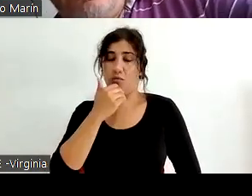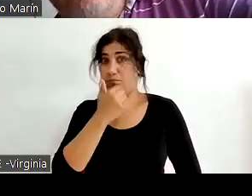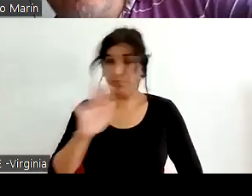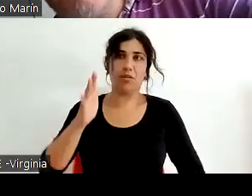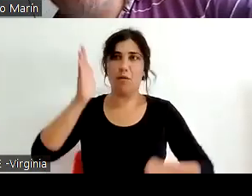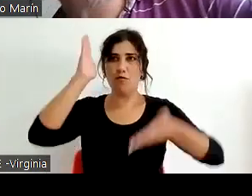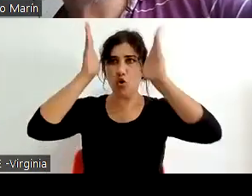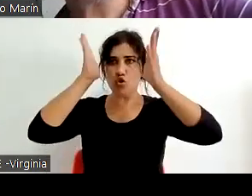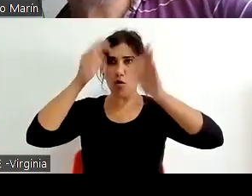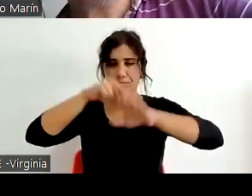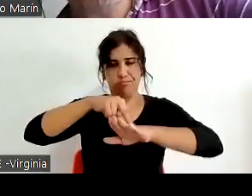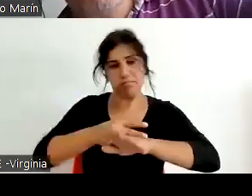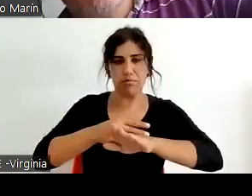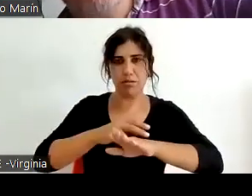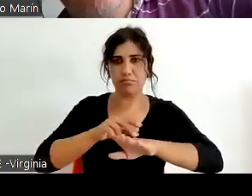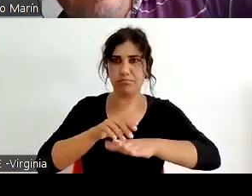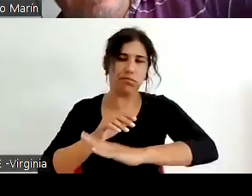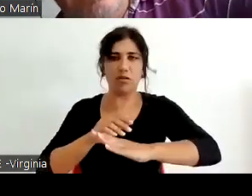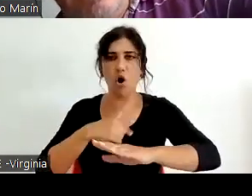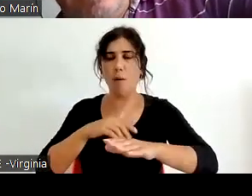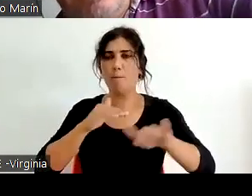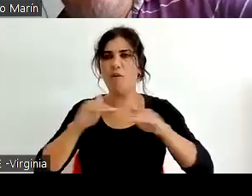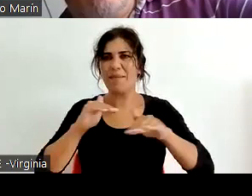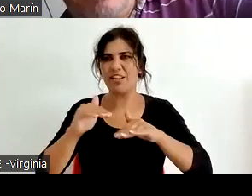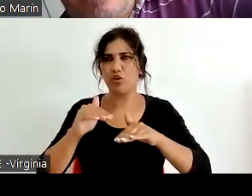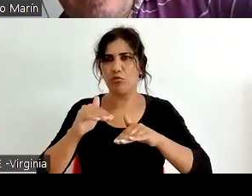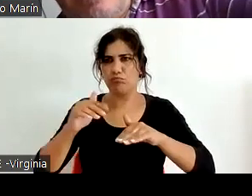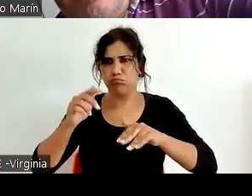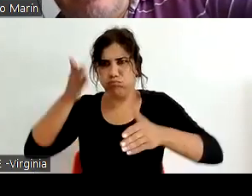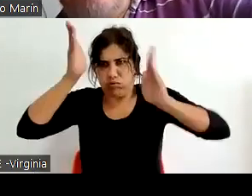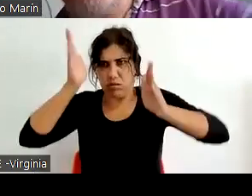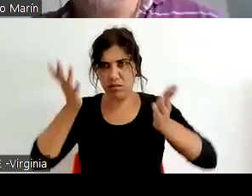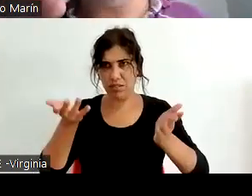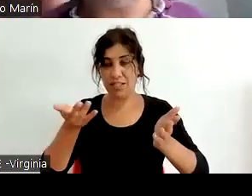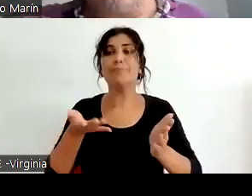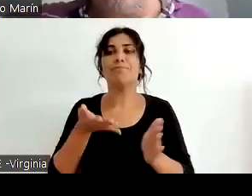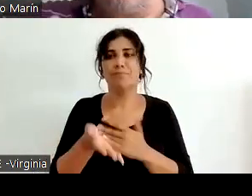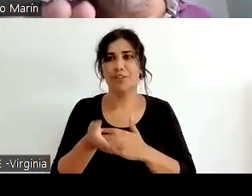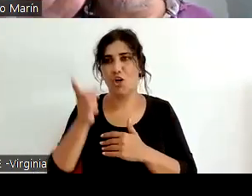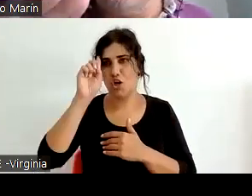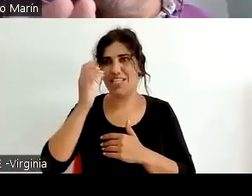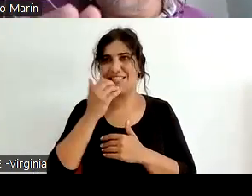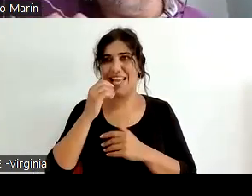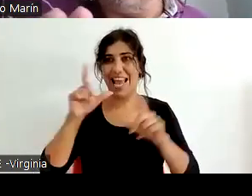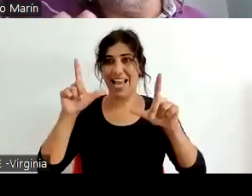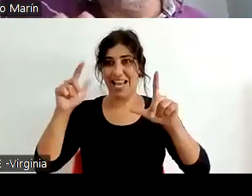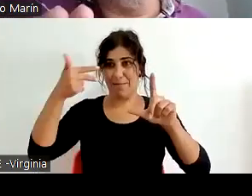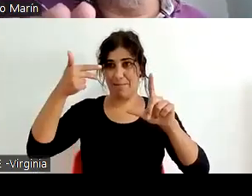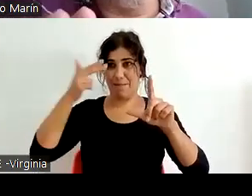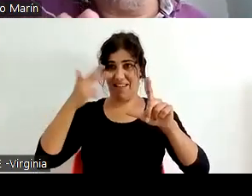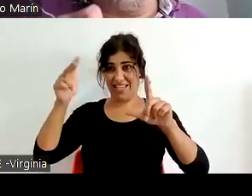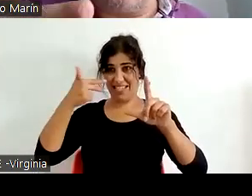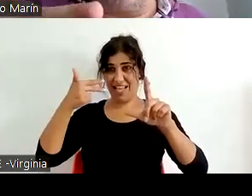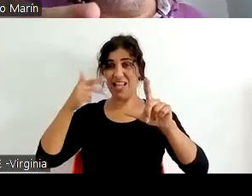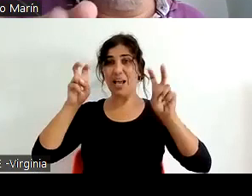gesto brusco, un movimiento de la pierna hacia, no sé si me veis con la cámara, un movimiento